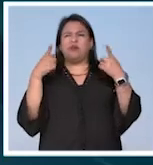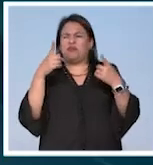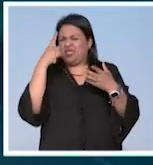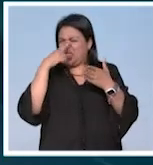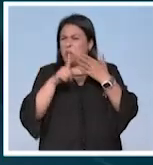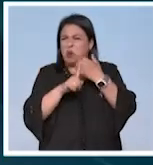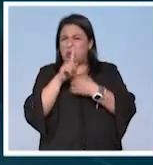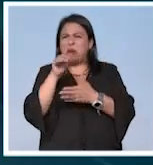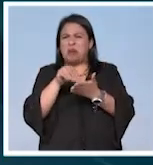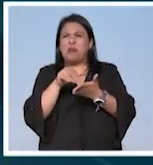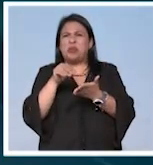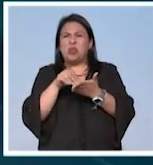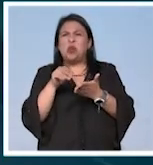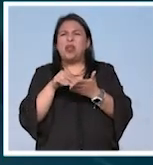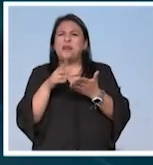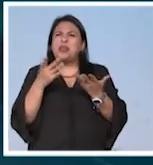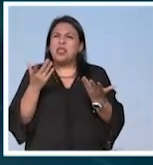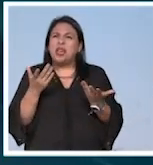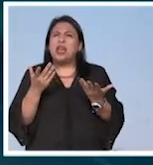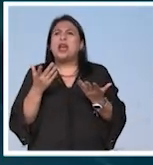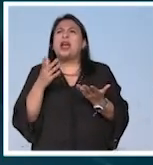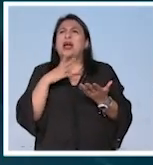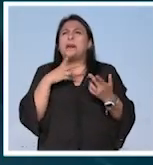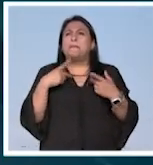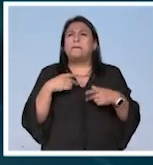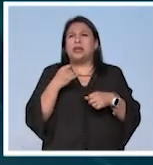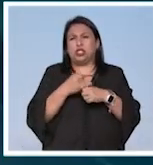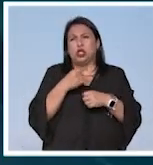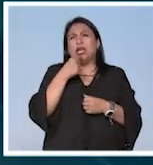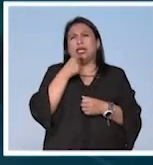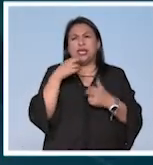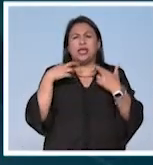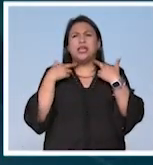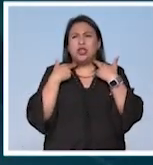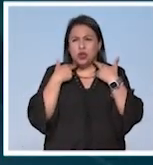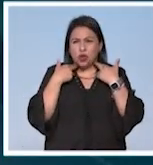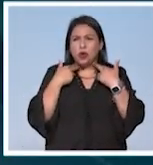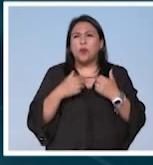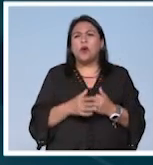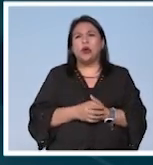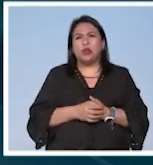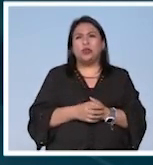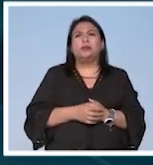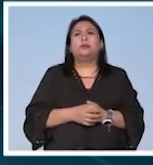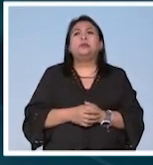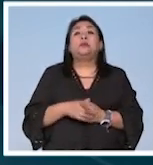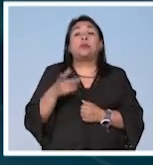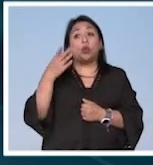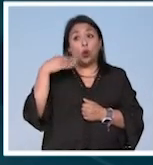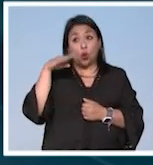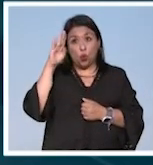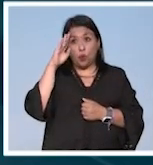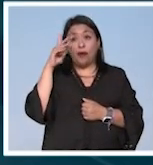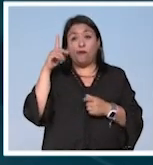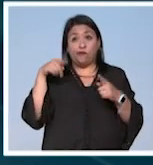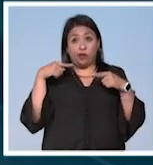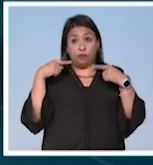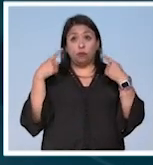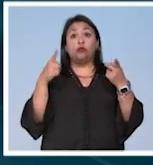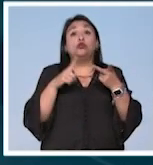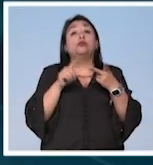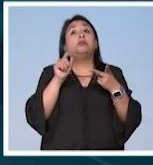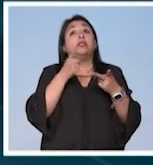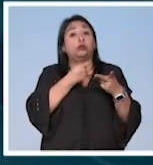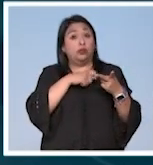Creo que todavía lo tienen de donde sale el personaje del niño robot Cuba muy famosos en